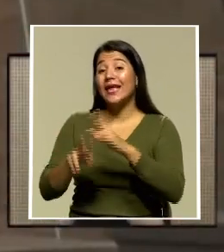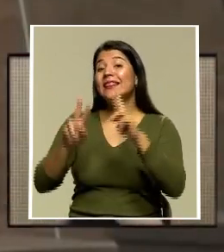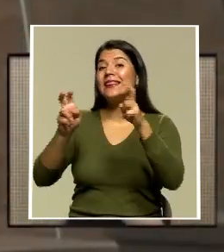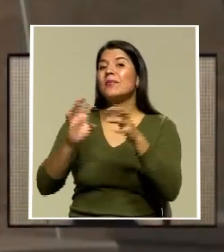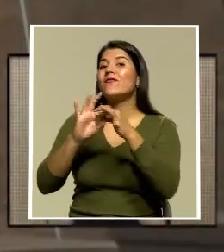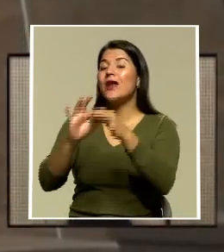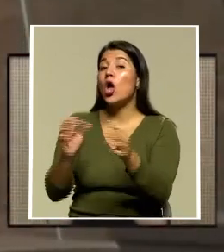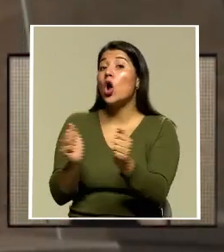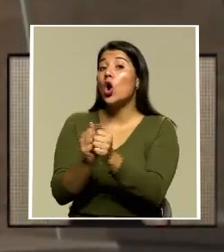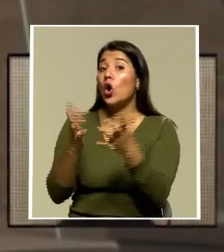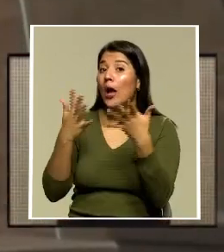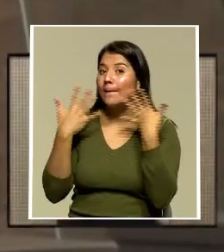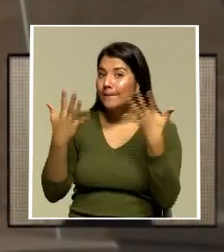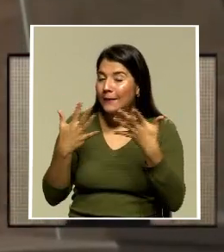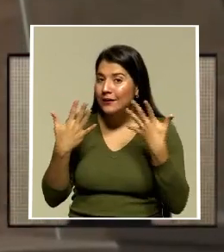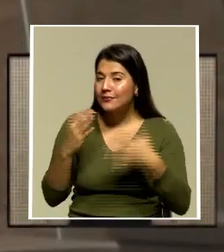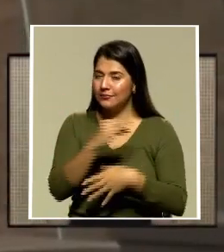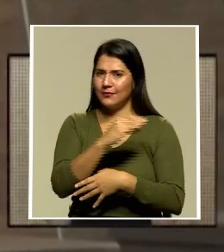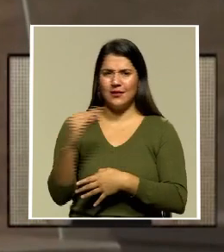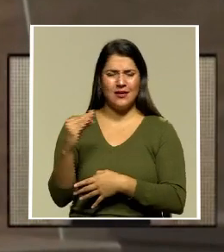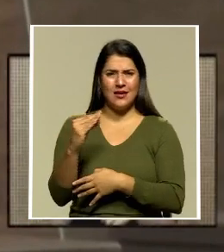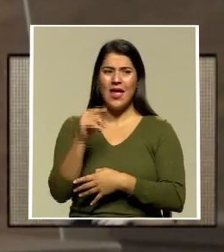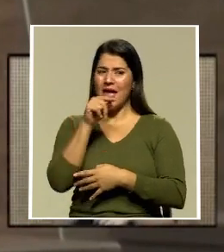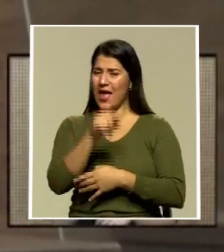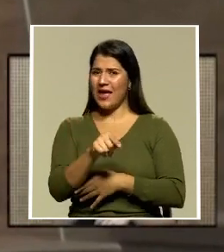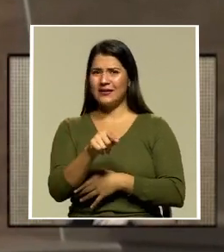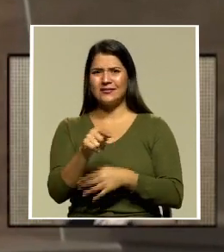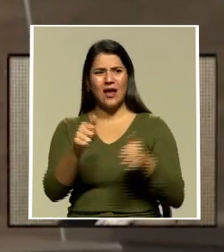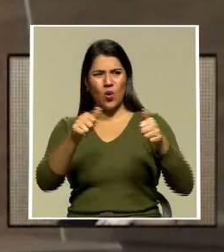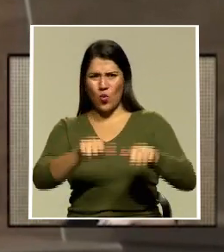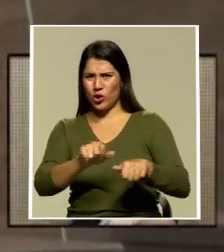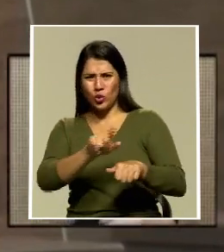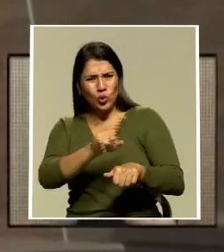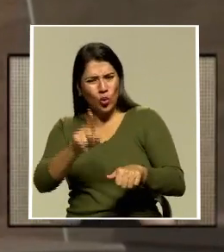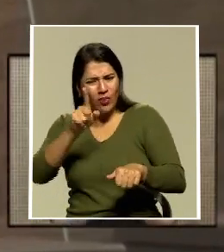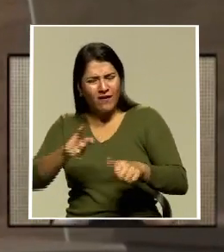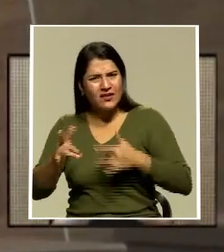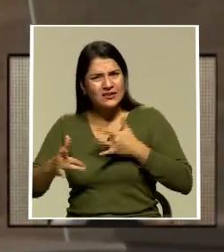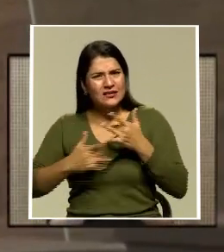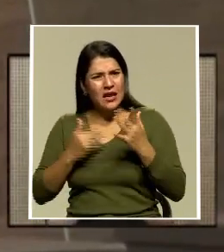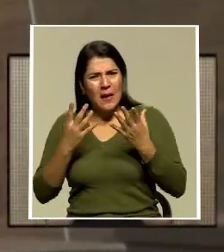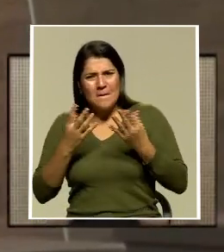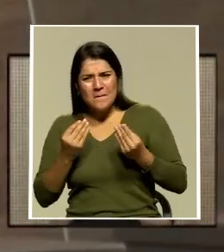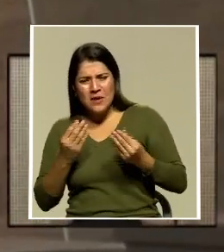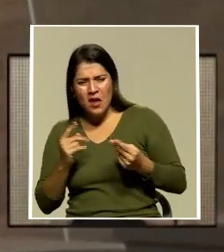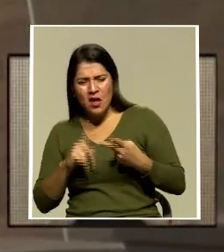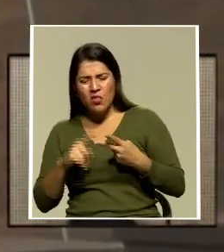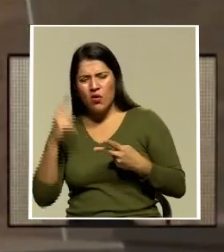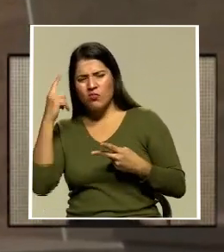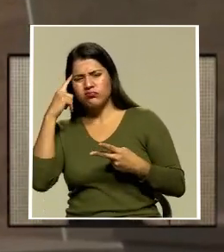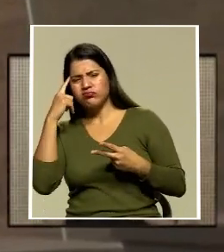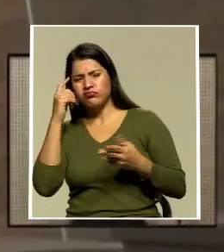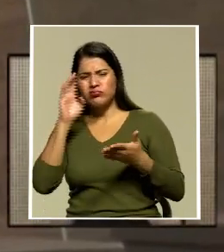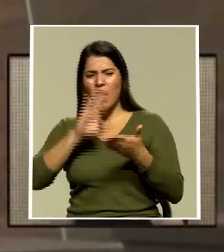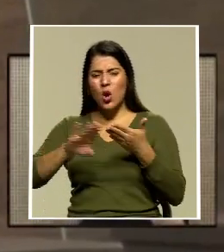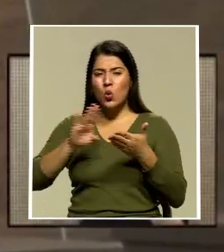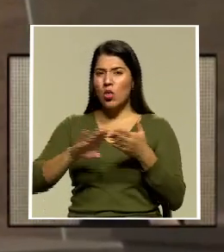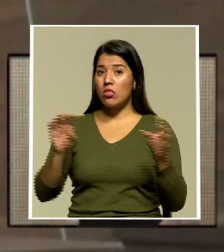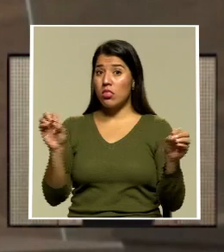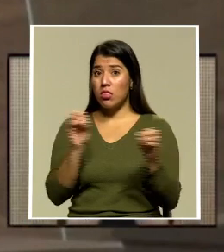ambientales, y no debe ser sujeto de miedos, de cálculos o de excusas para